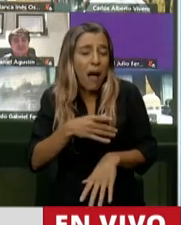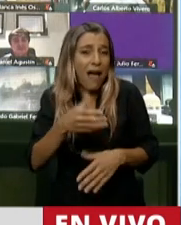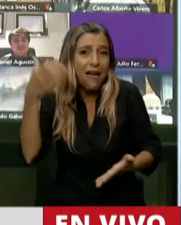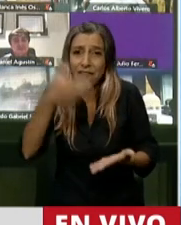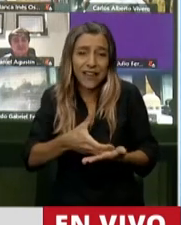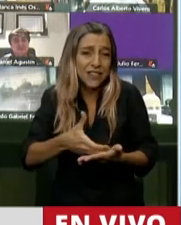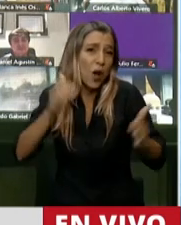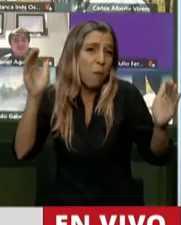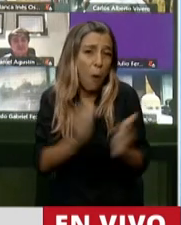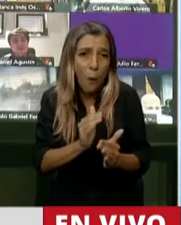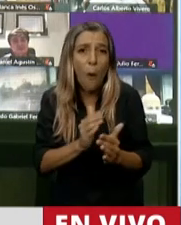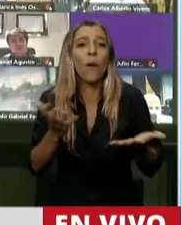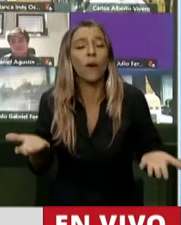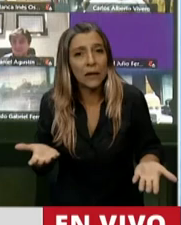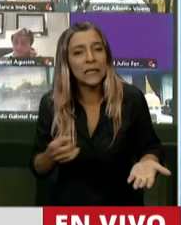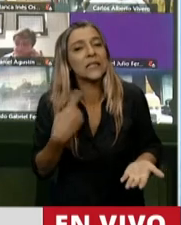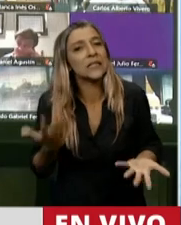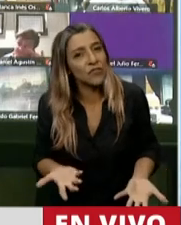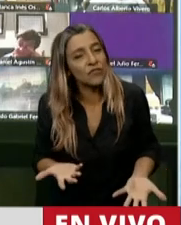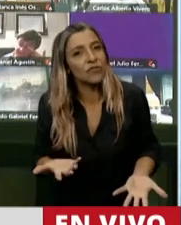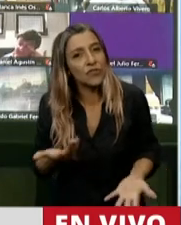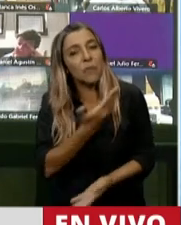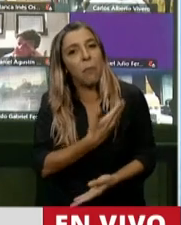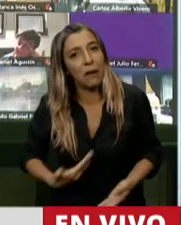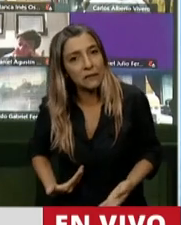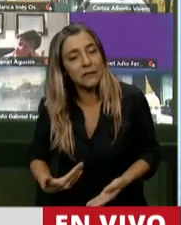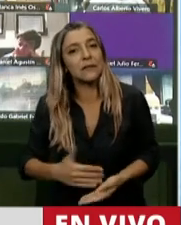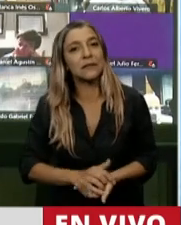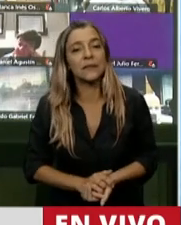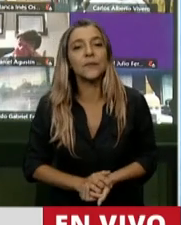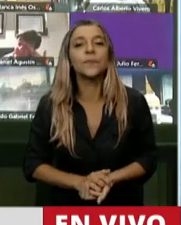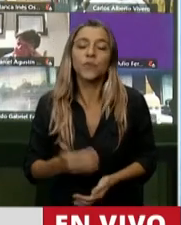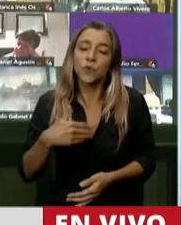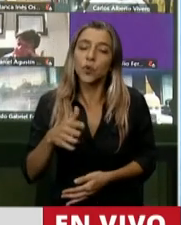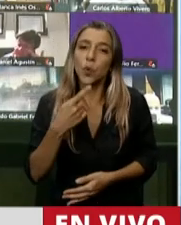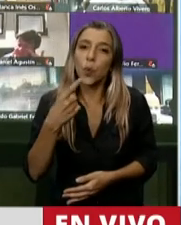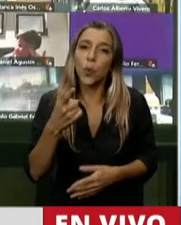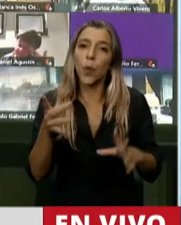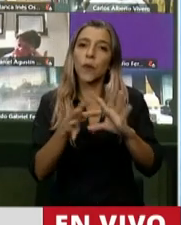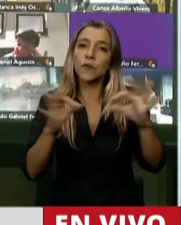inversión. Entonces, presidente, voy a utilizar la